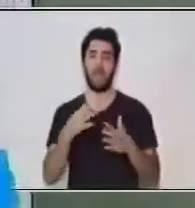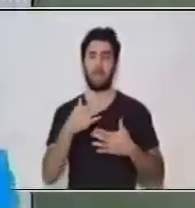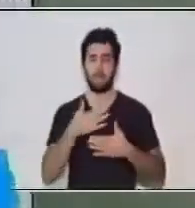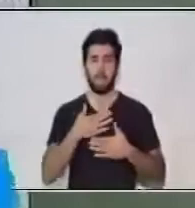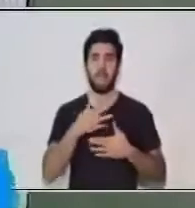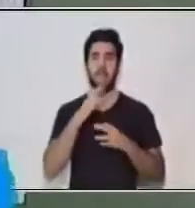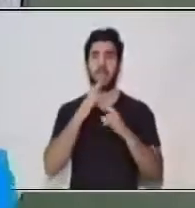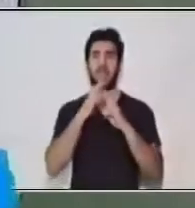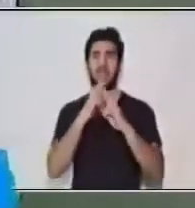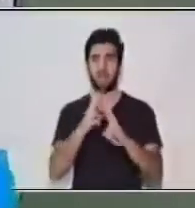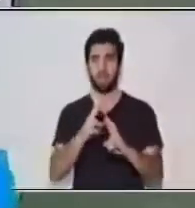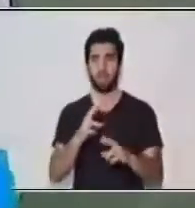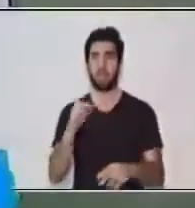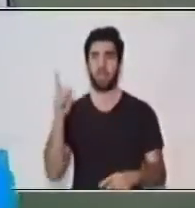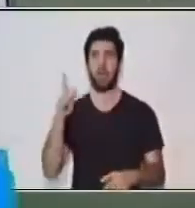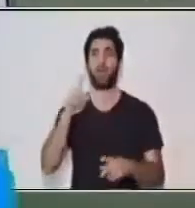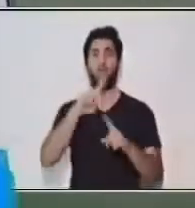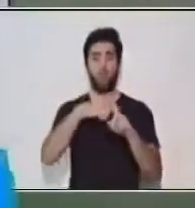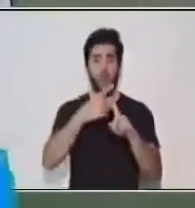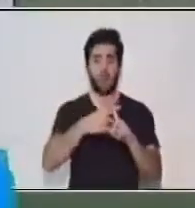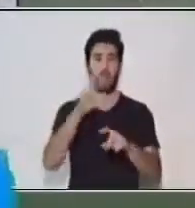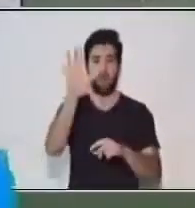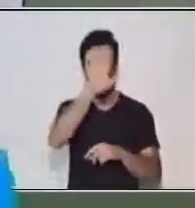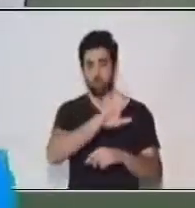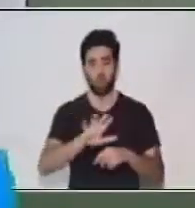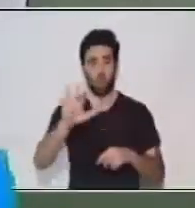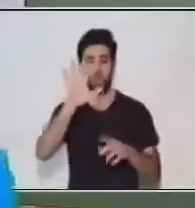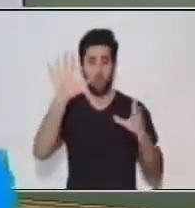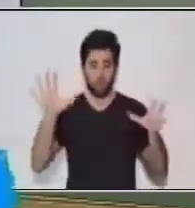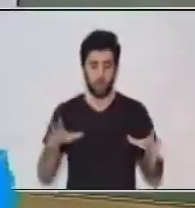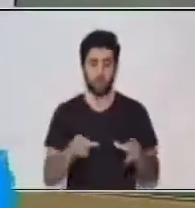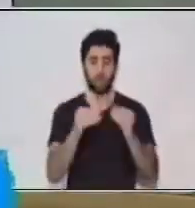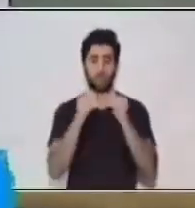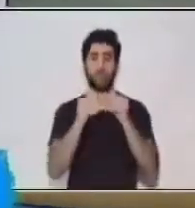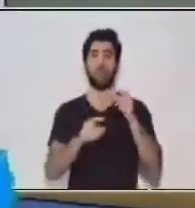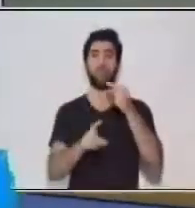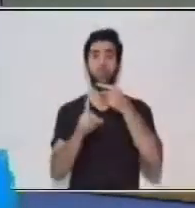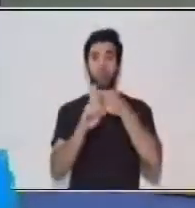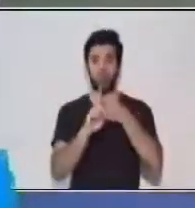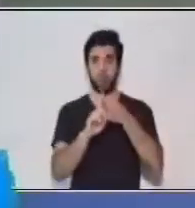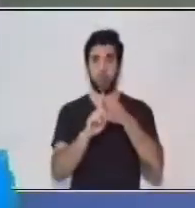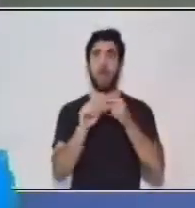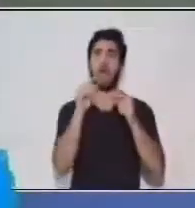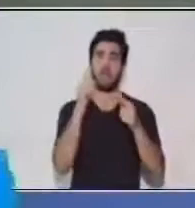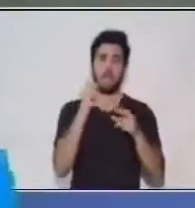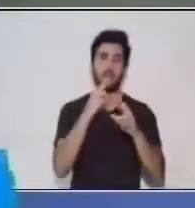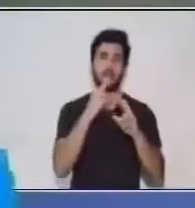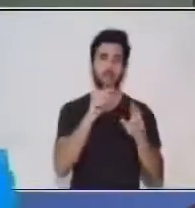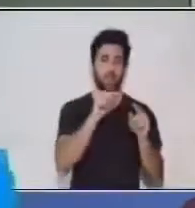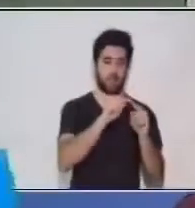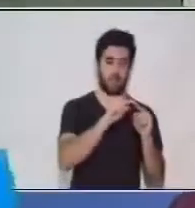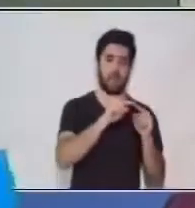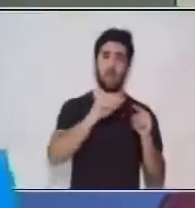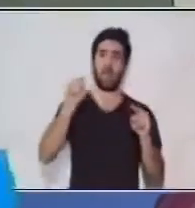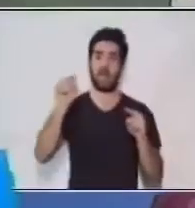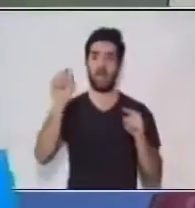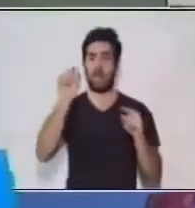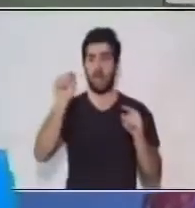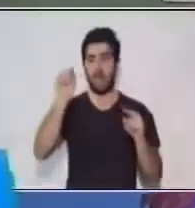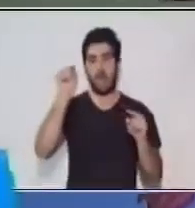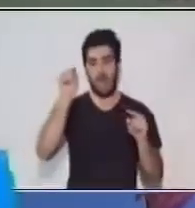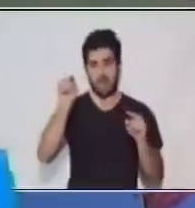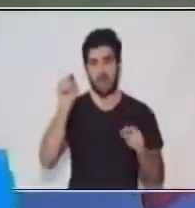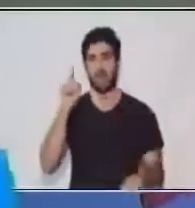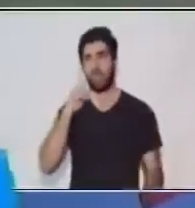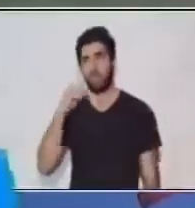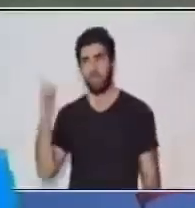la hipotenusa, la suma de todos mis vectores va a estar dada en este valor. Entonces, ya encontramos, vuelvo a repetir, el valor